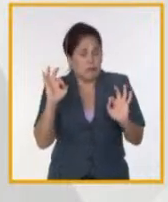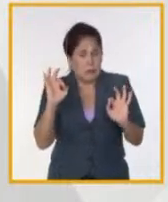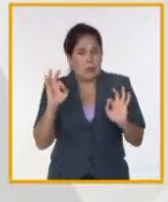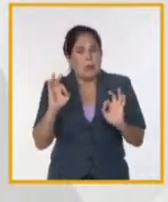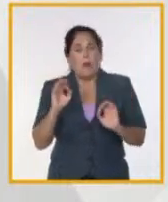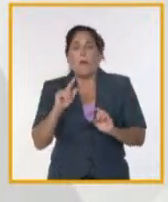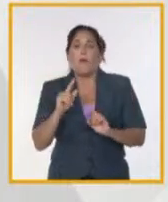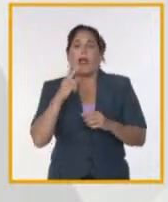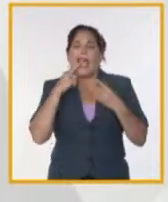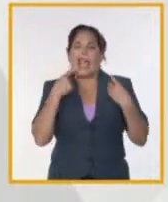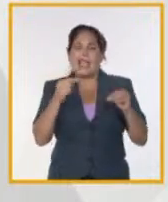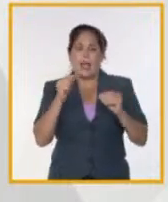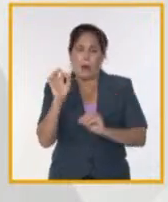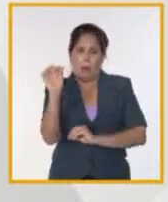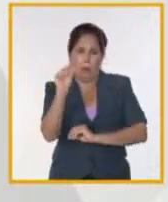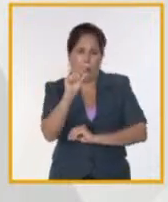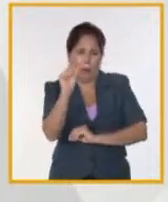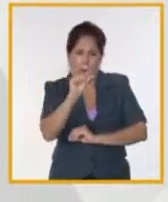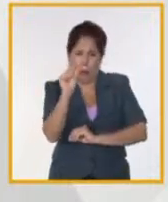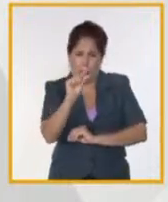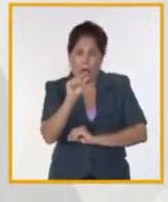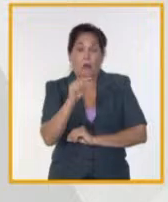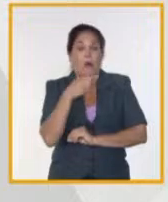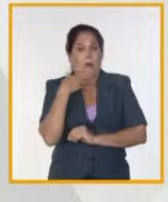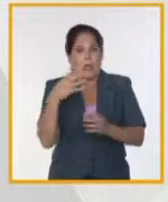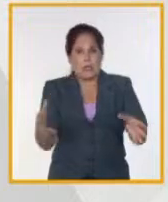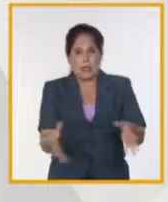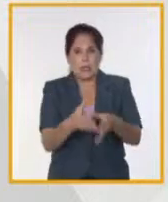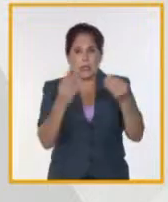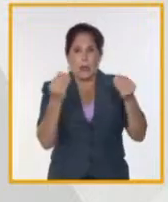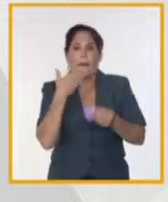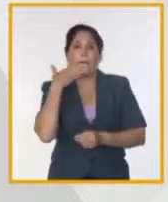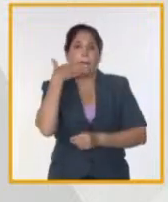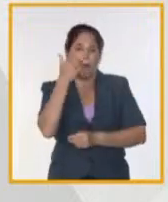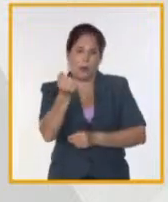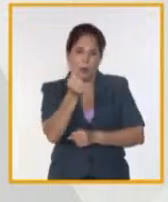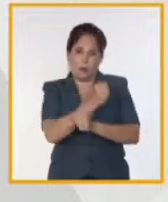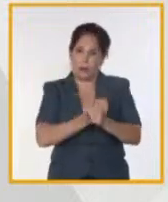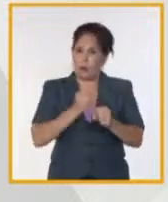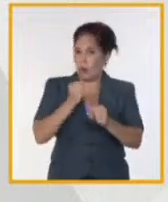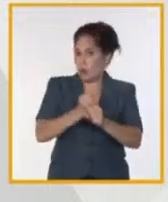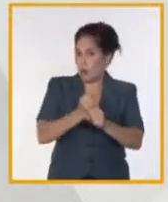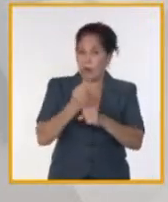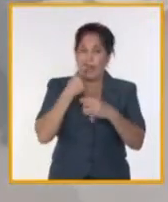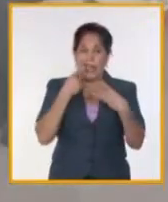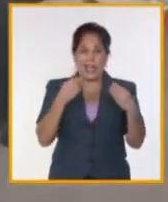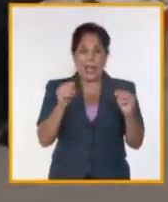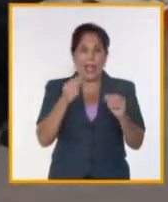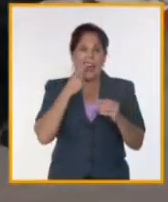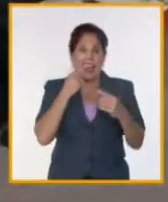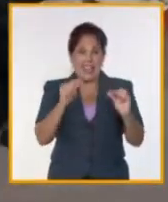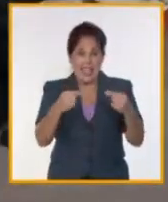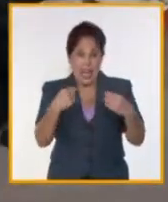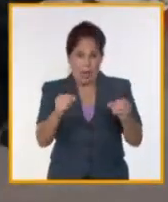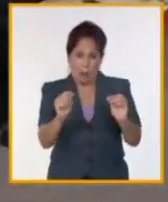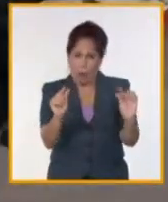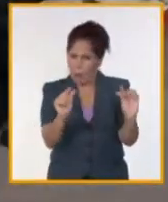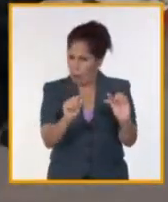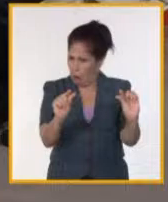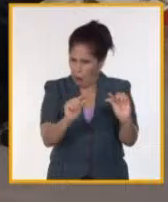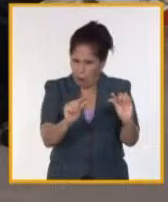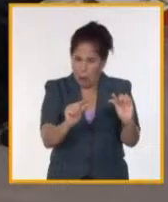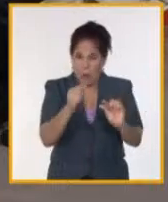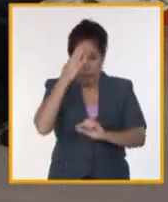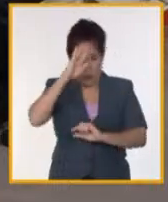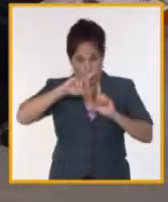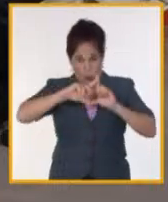contenido de hierro, que es uno de los requisitos para que esa arena sílice se pueda usar más allá de la industria de la construcción. Y en Cuba